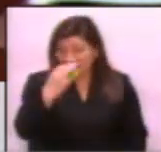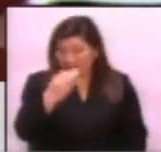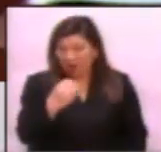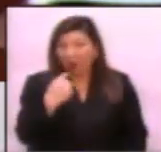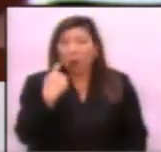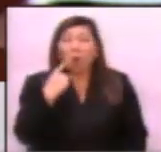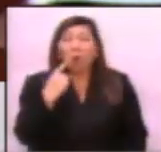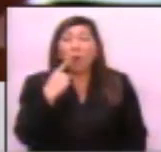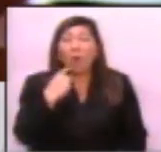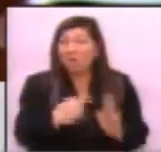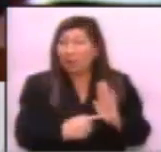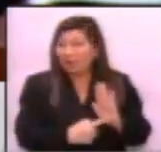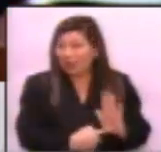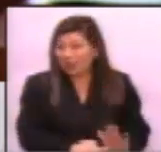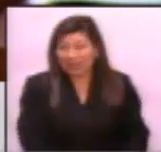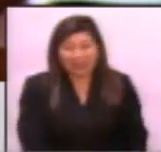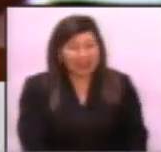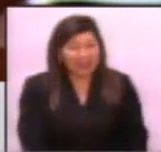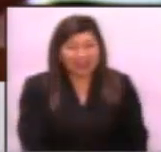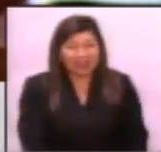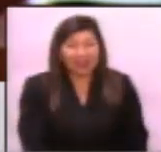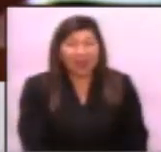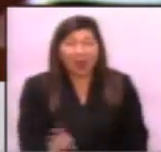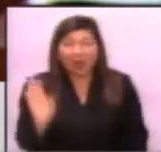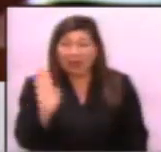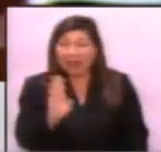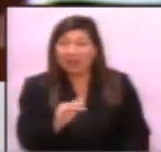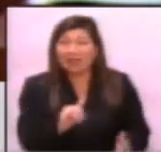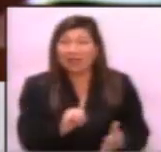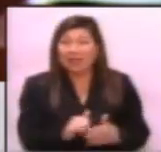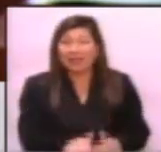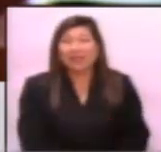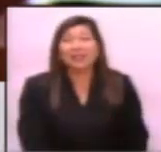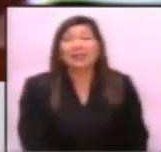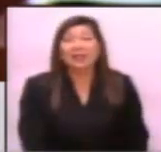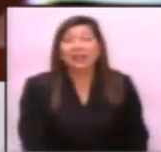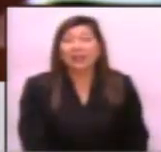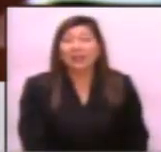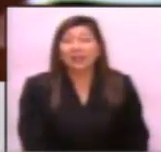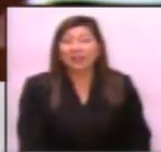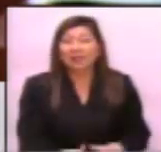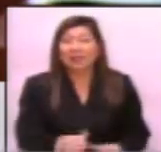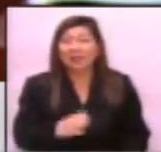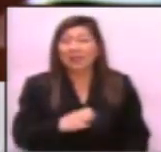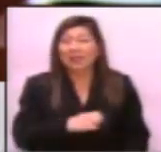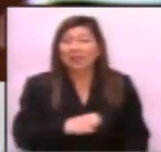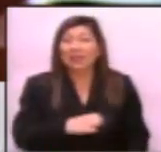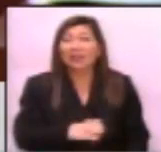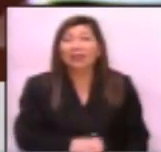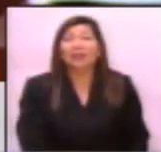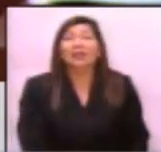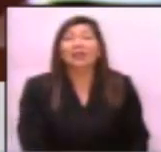verdadera pantomima. Es una fachada de Comisión de Ética.